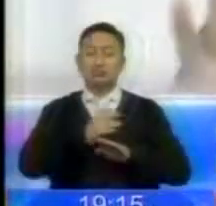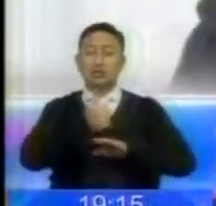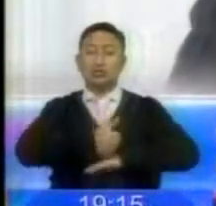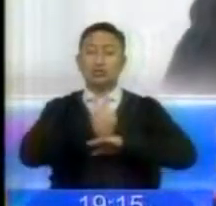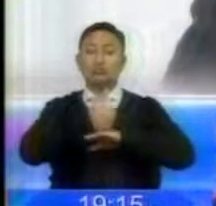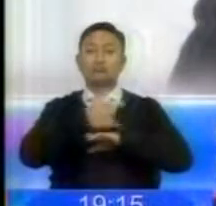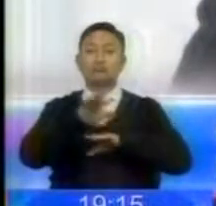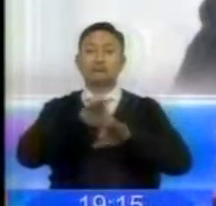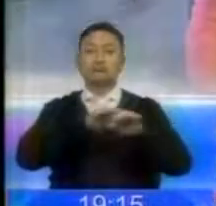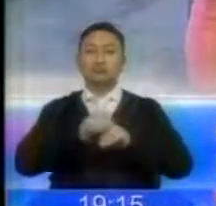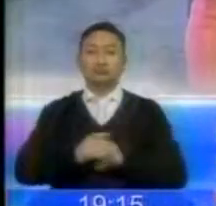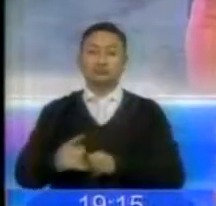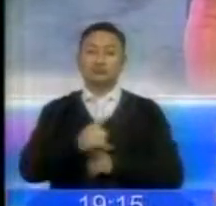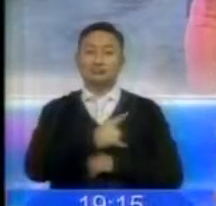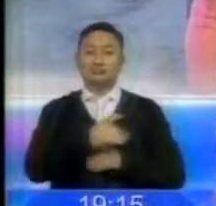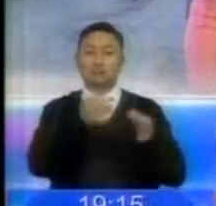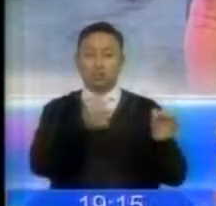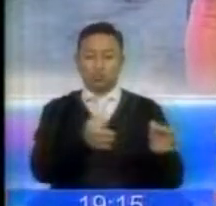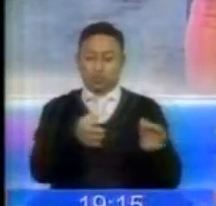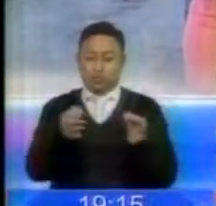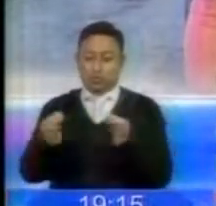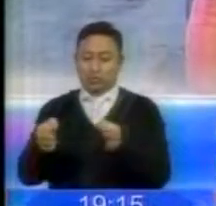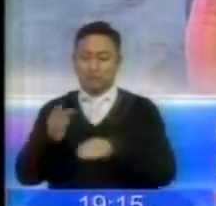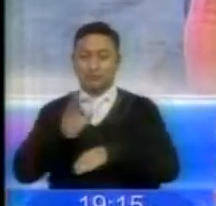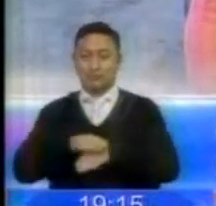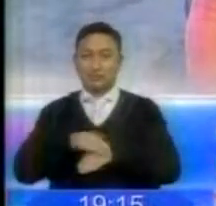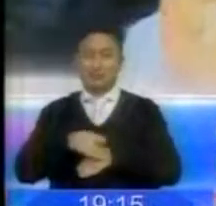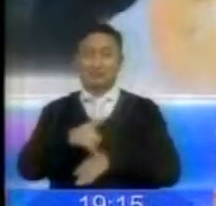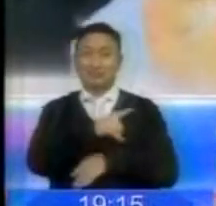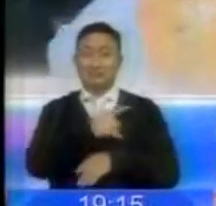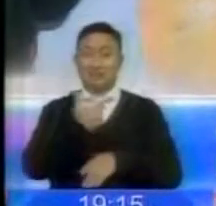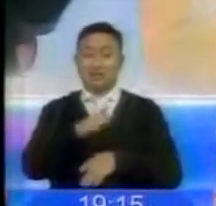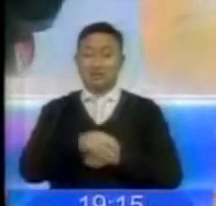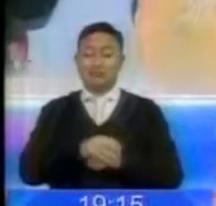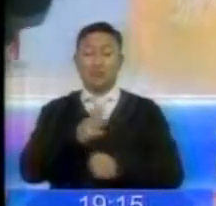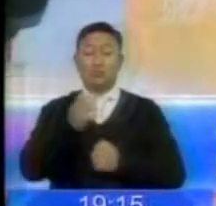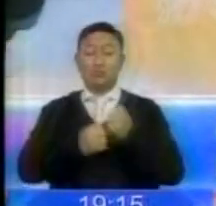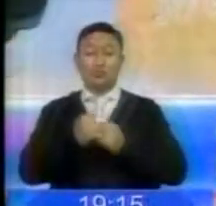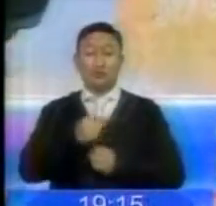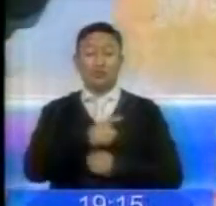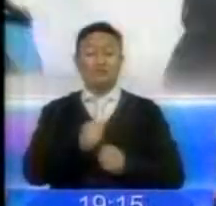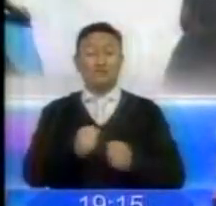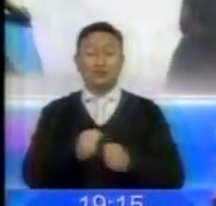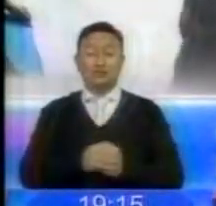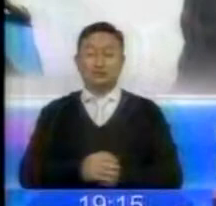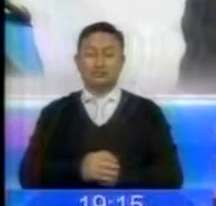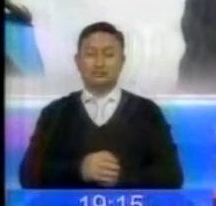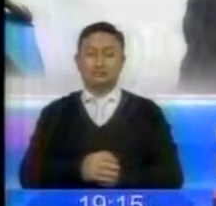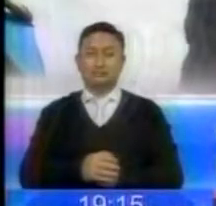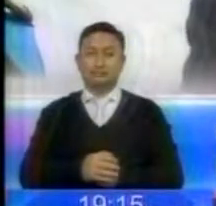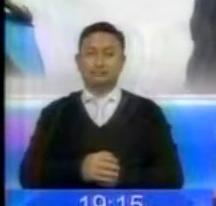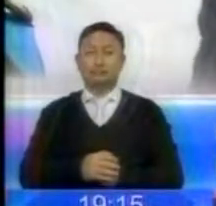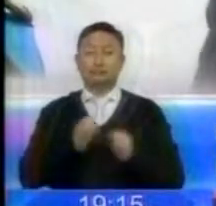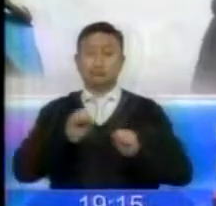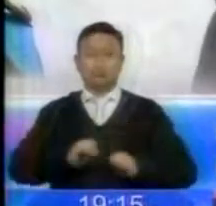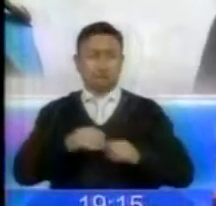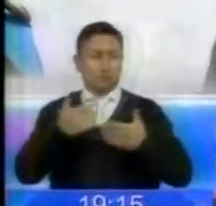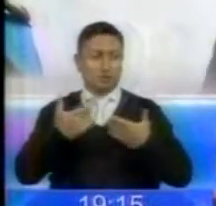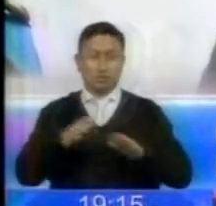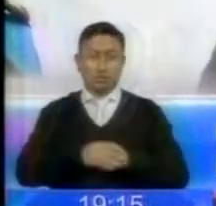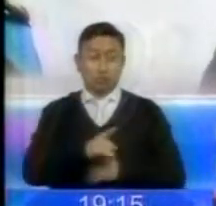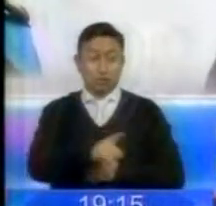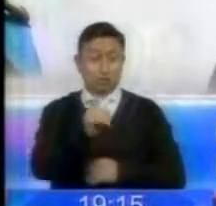mencionaron que esta extensión de tiempo se dio debido a la situación de vulnerabilidad por la que atravesaron absolutamente inflexibles a una